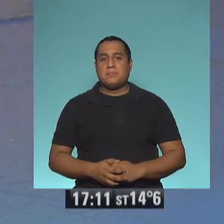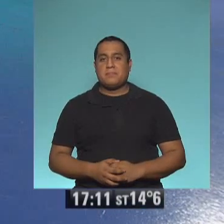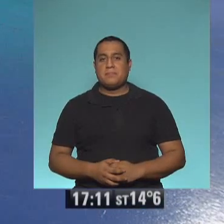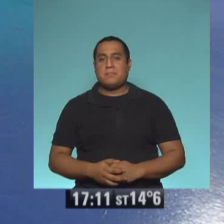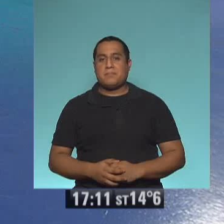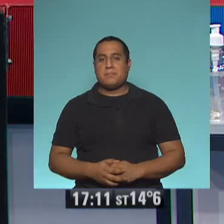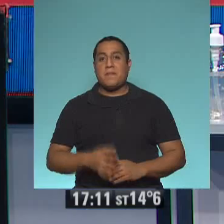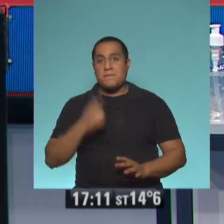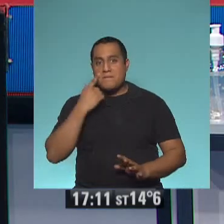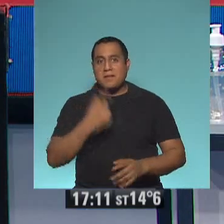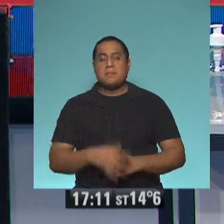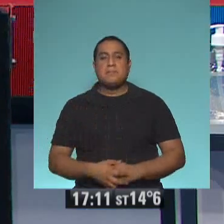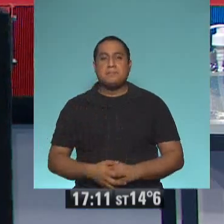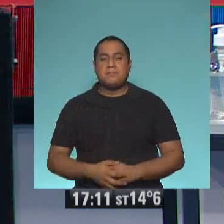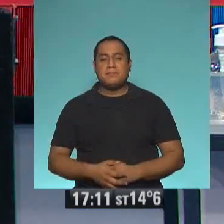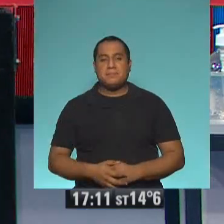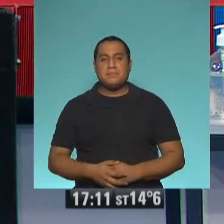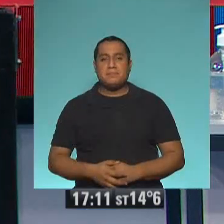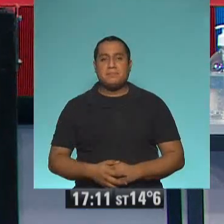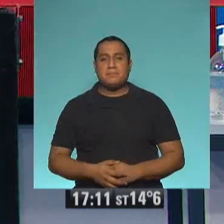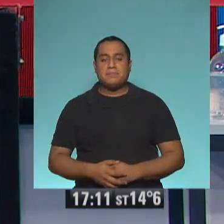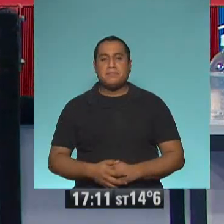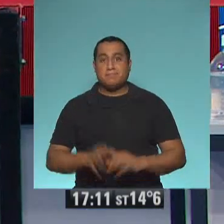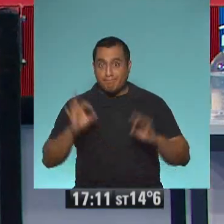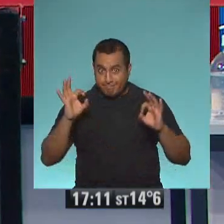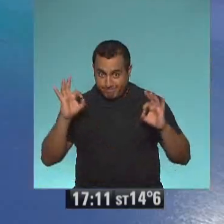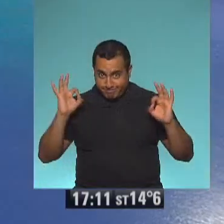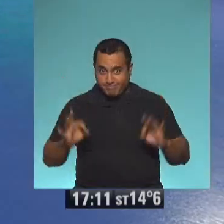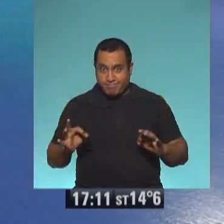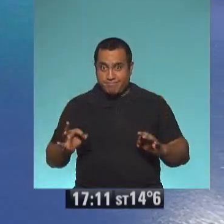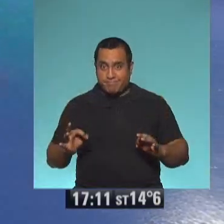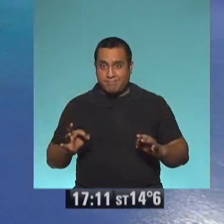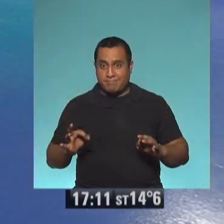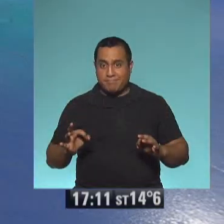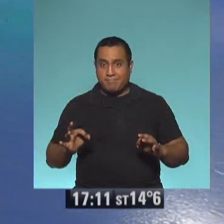bueno preparados listos ya